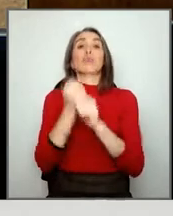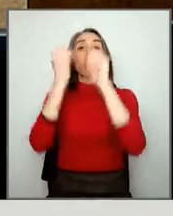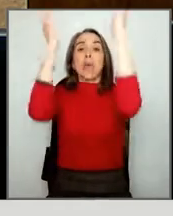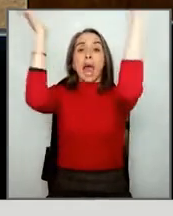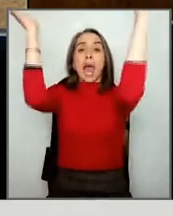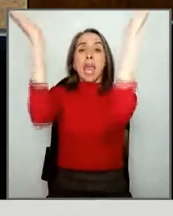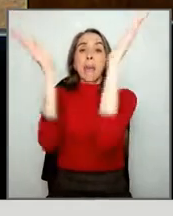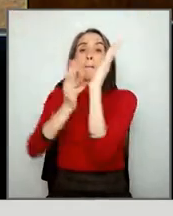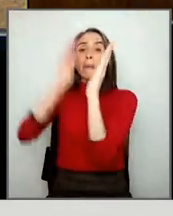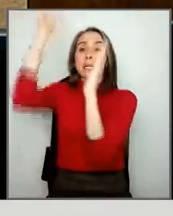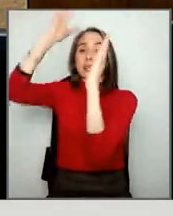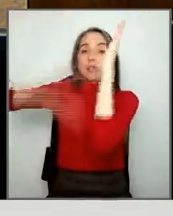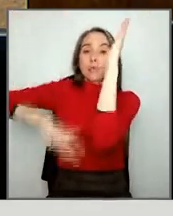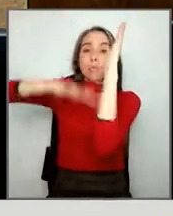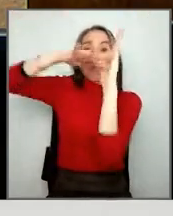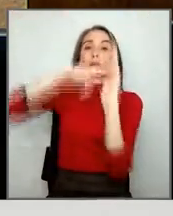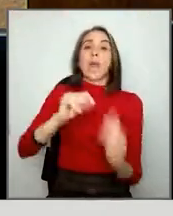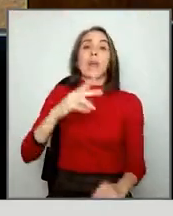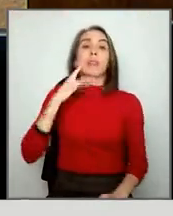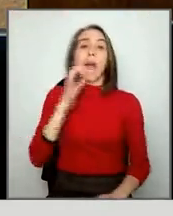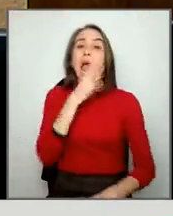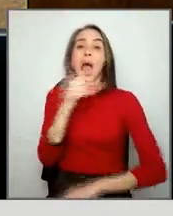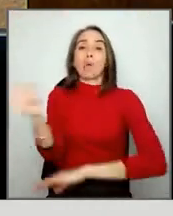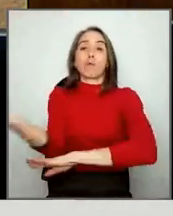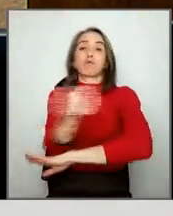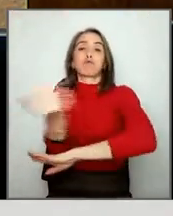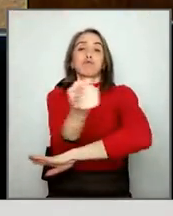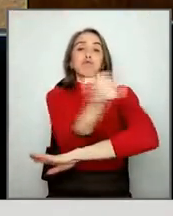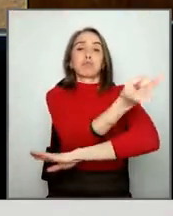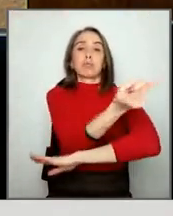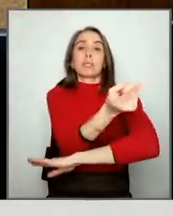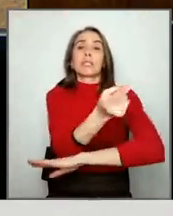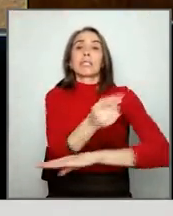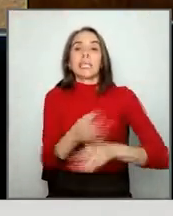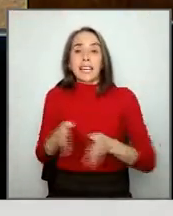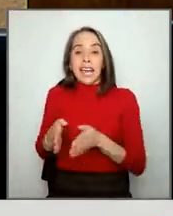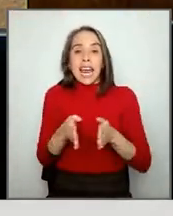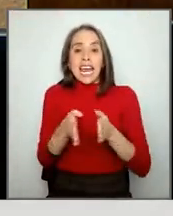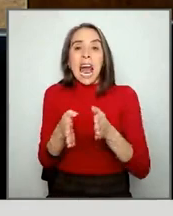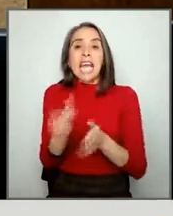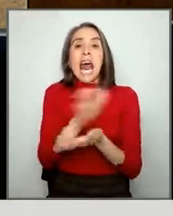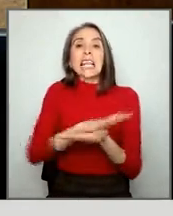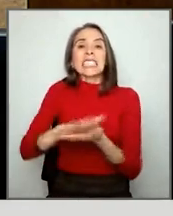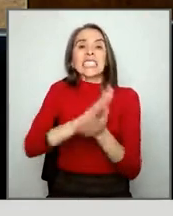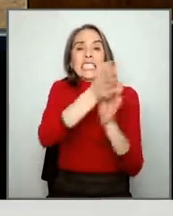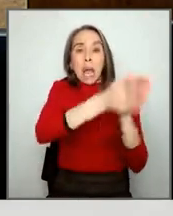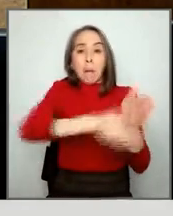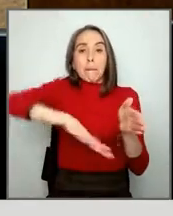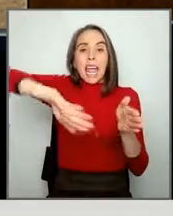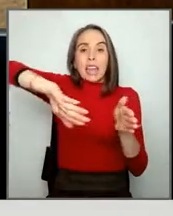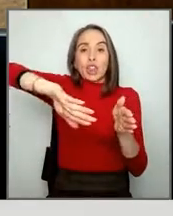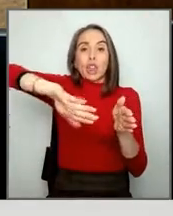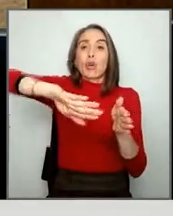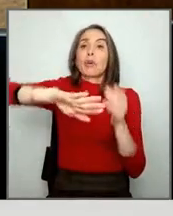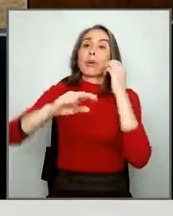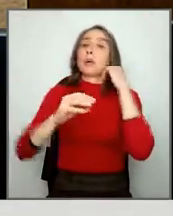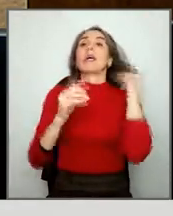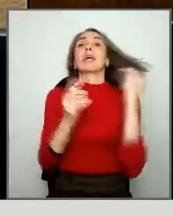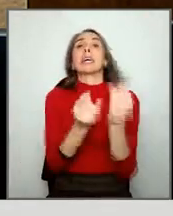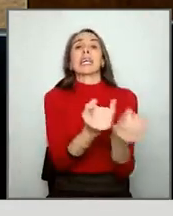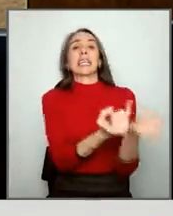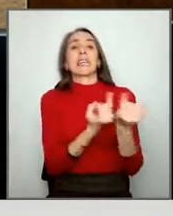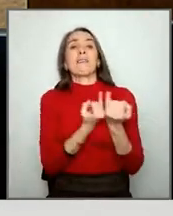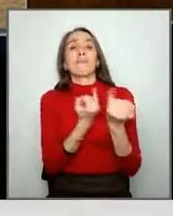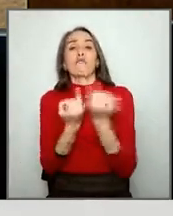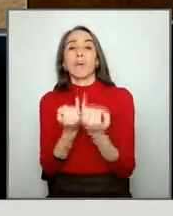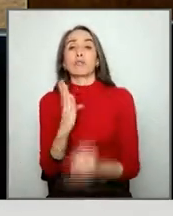tecnificación de riego en segmentación de canales correcto uso de la información de las bases de datos